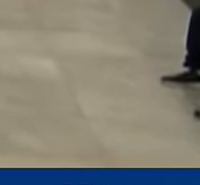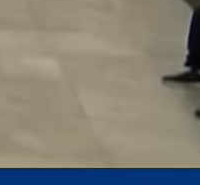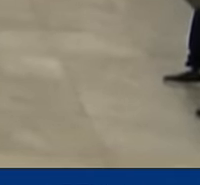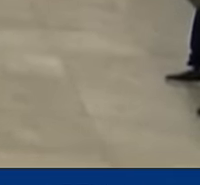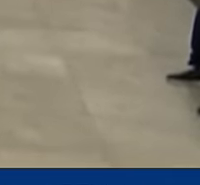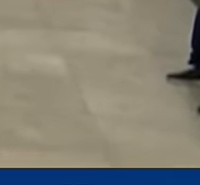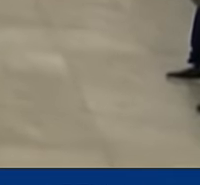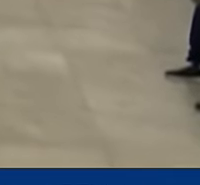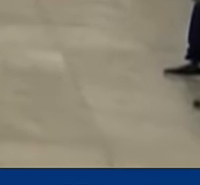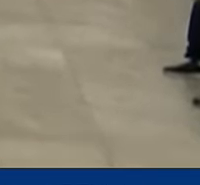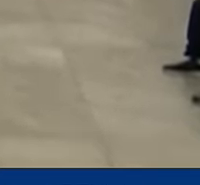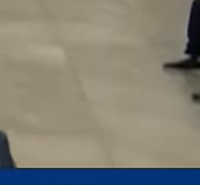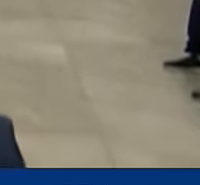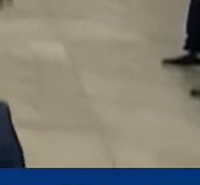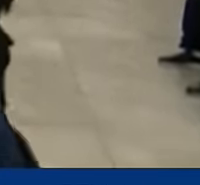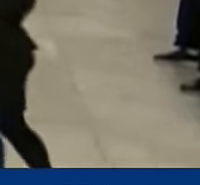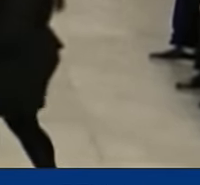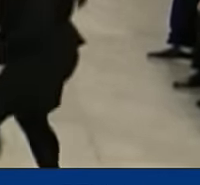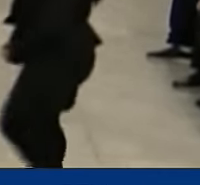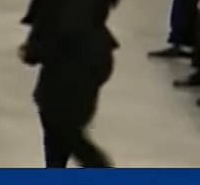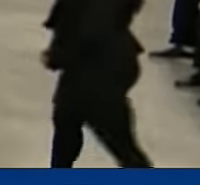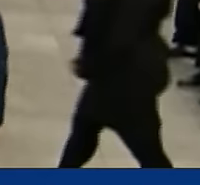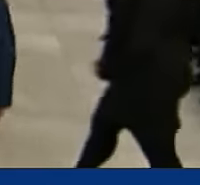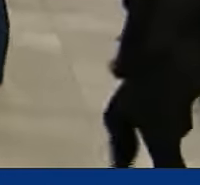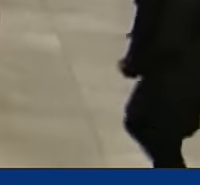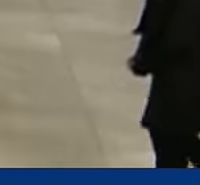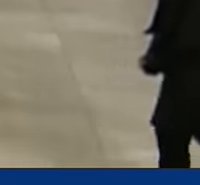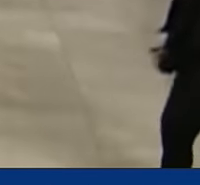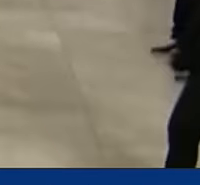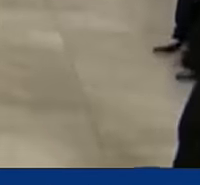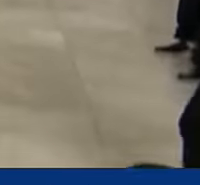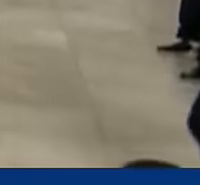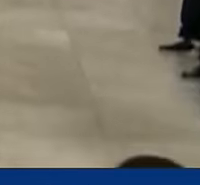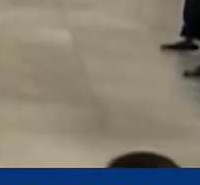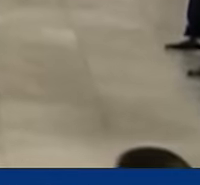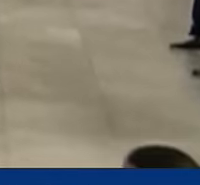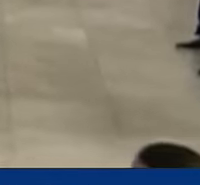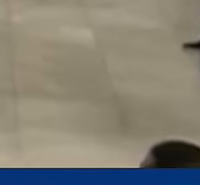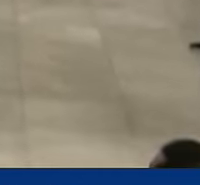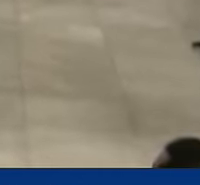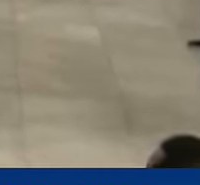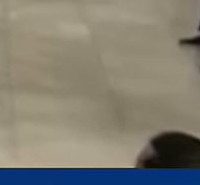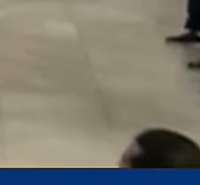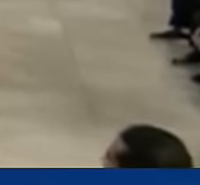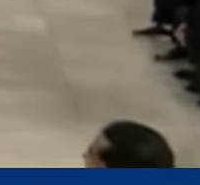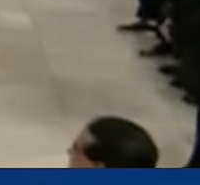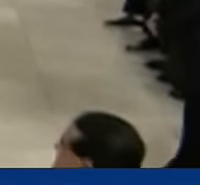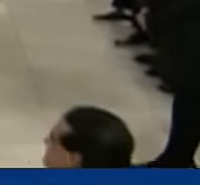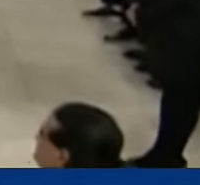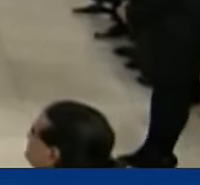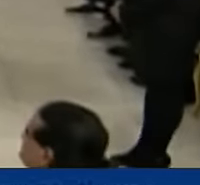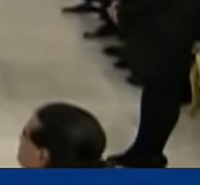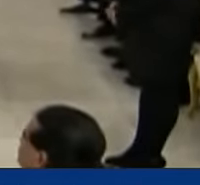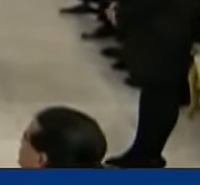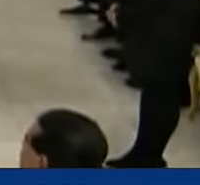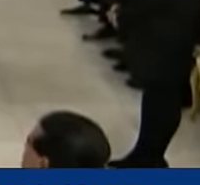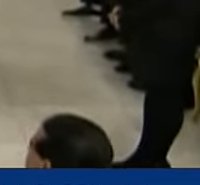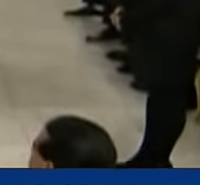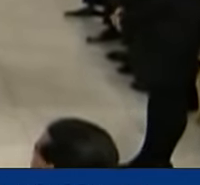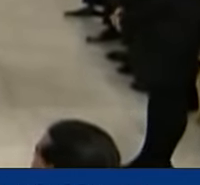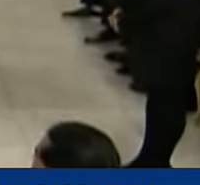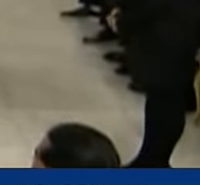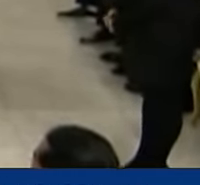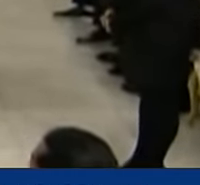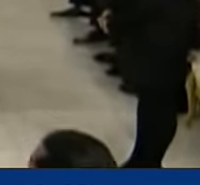Ministerio del Poder Popular de Petróleo. Señor Arthur Isi, representante de la empresa Beneoranto